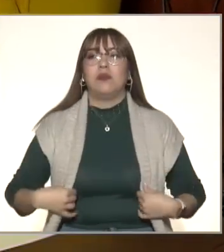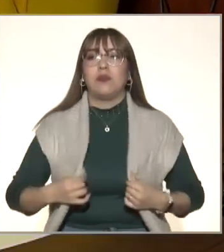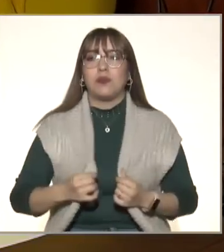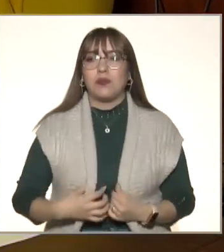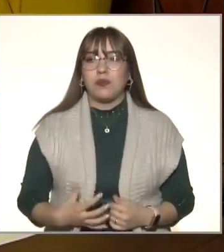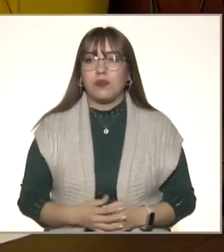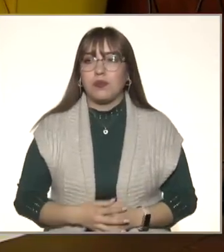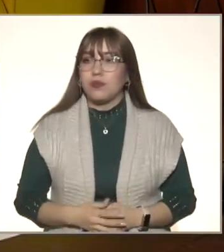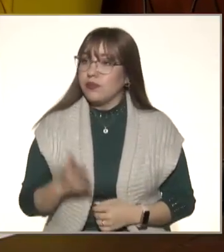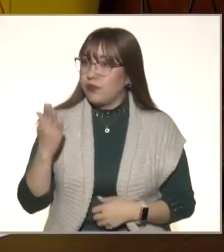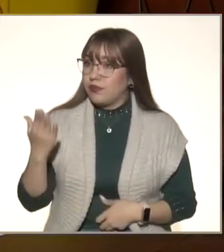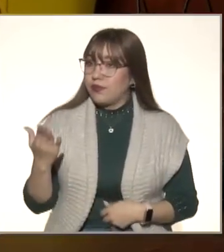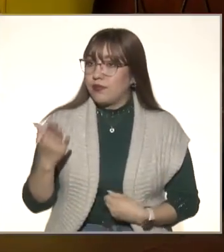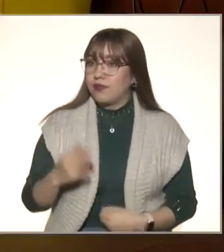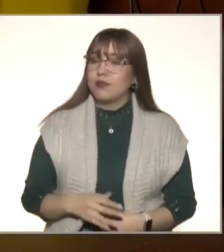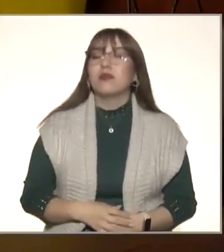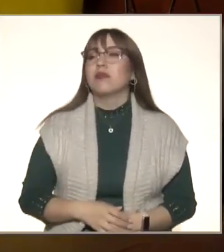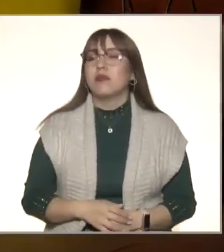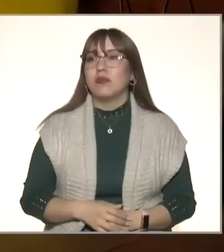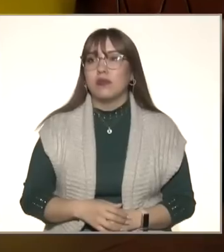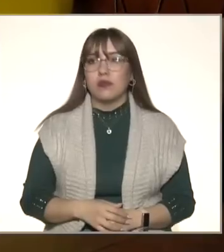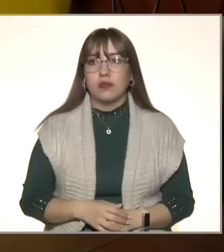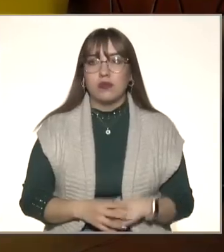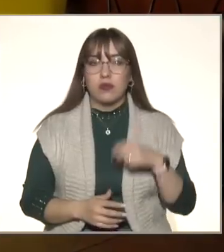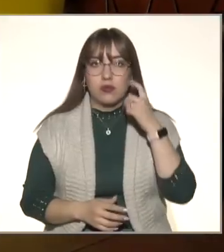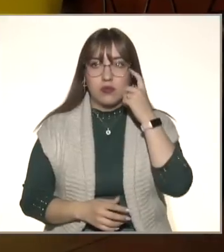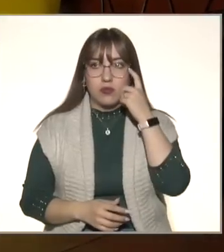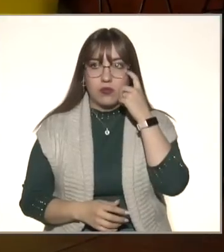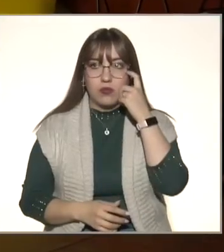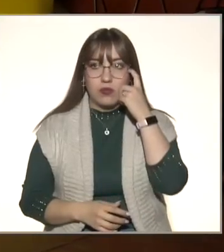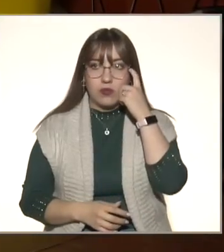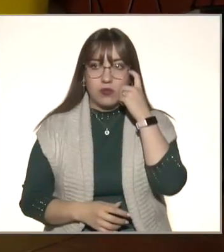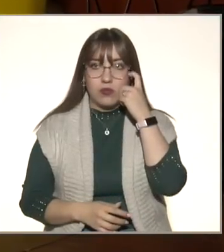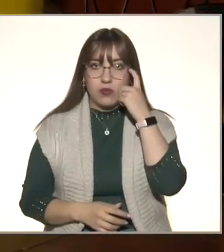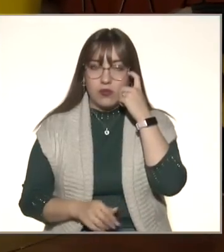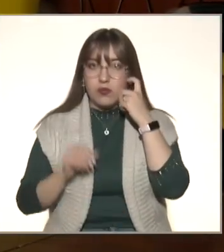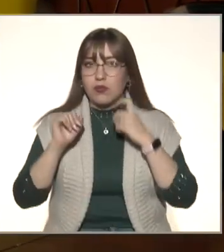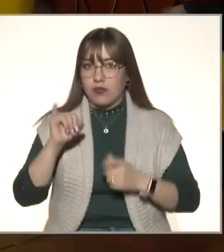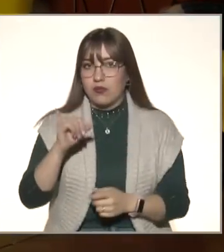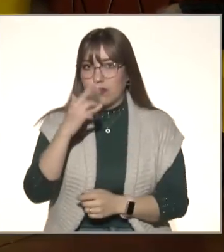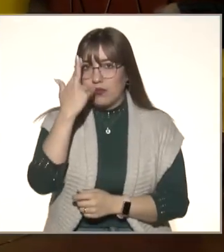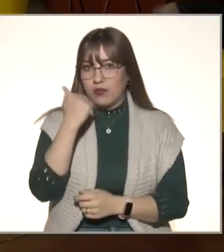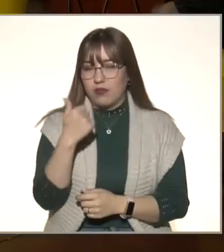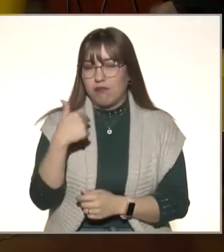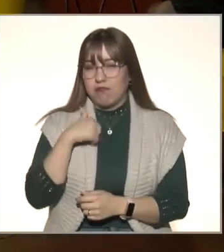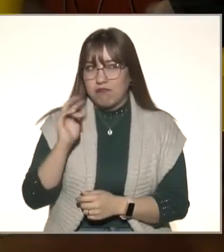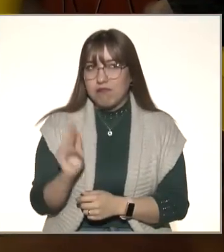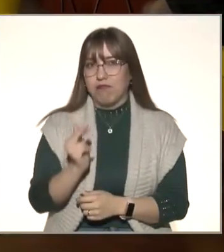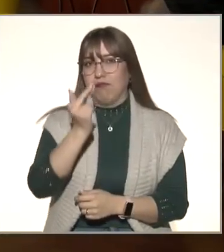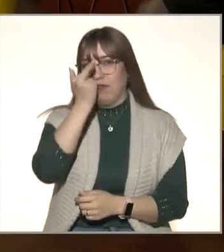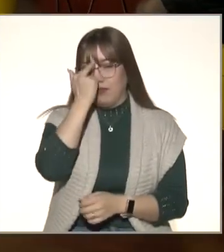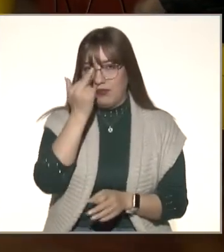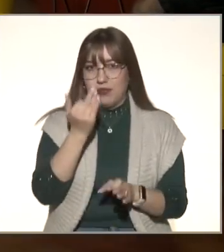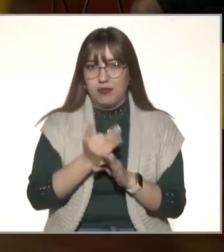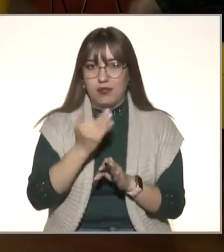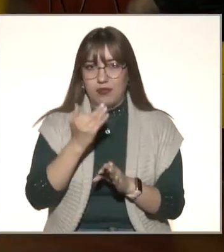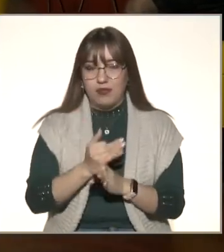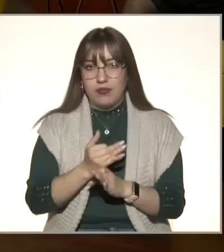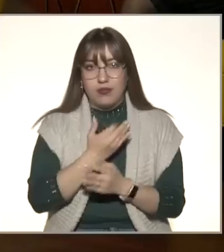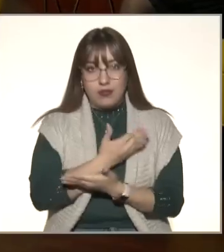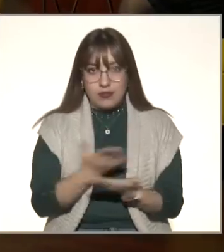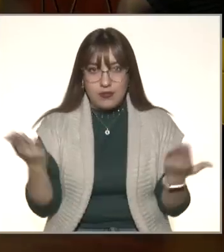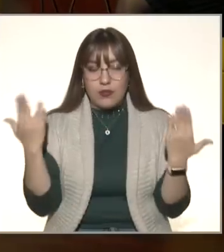Claro. Salvador, ¿cuáles son estas situaciones? Fíjate que ella me trae a la memoria un detalle muy peculiar. Los seres